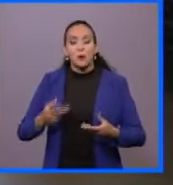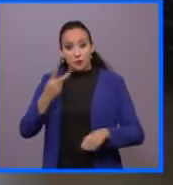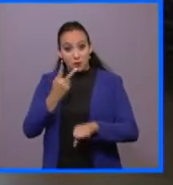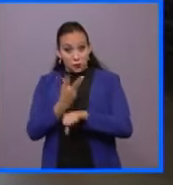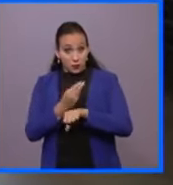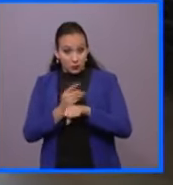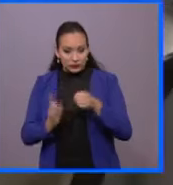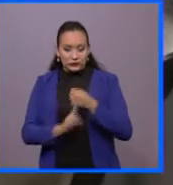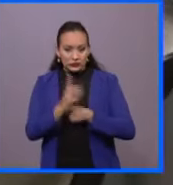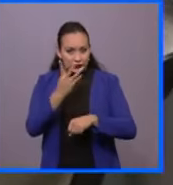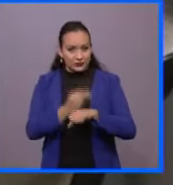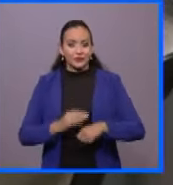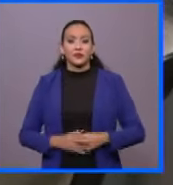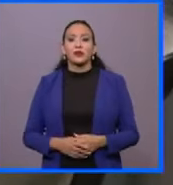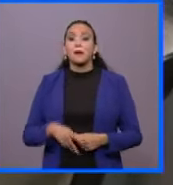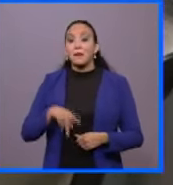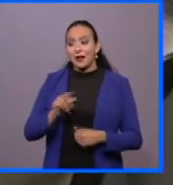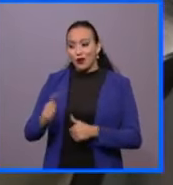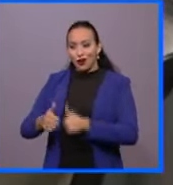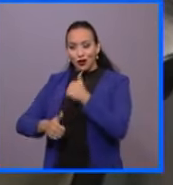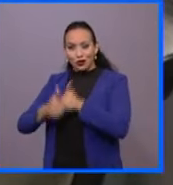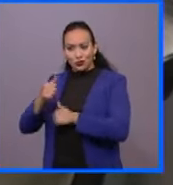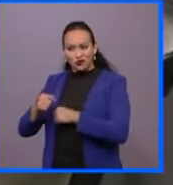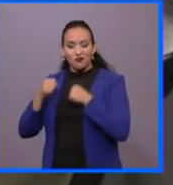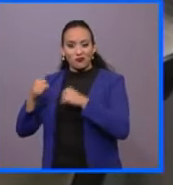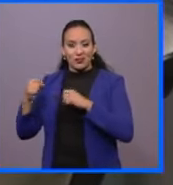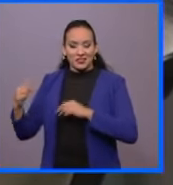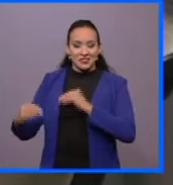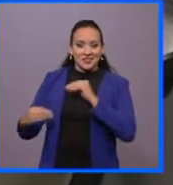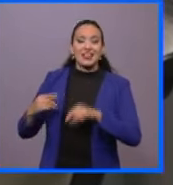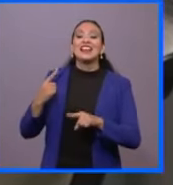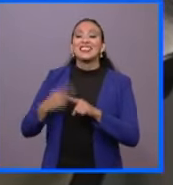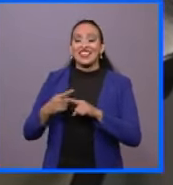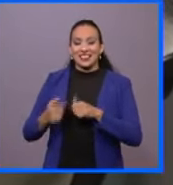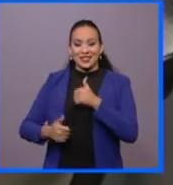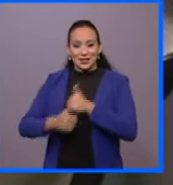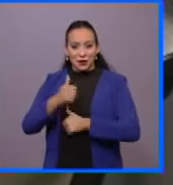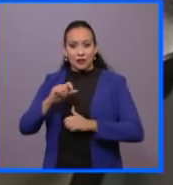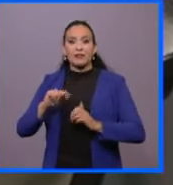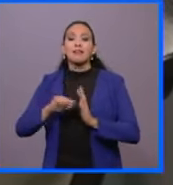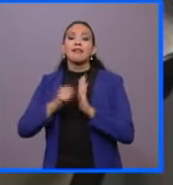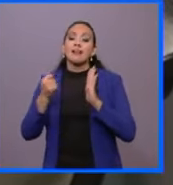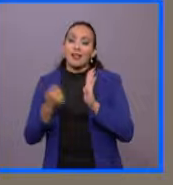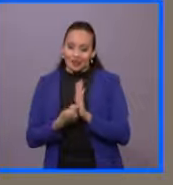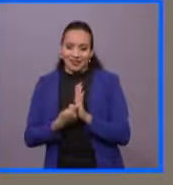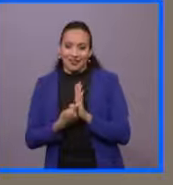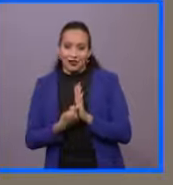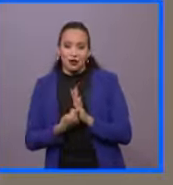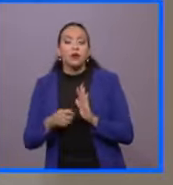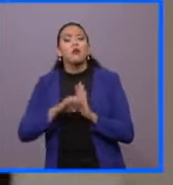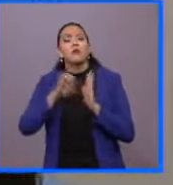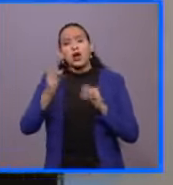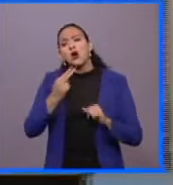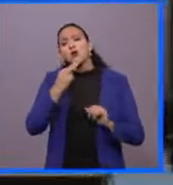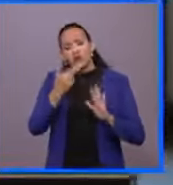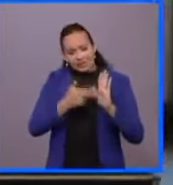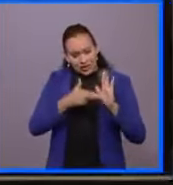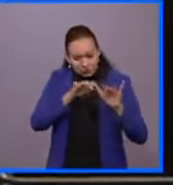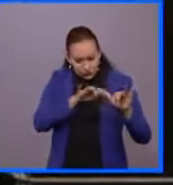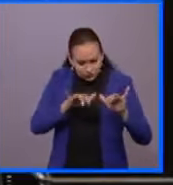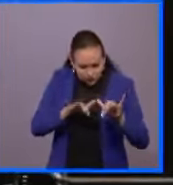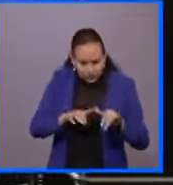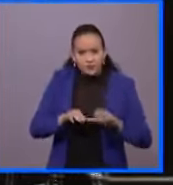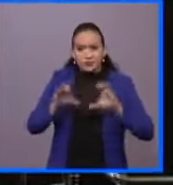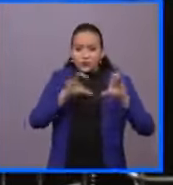de problemas. Mientras que las competencias duras, señalaron, son las competencias técnicas, saber utilizar las herramientas,